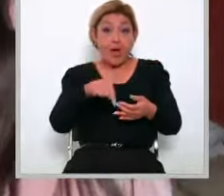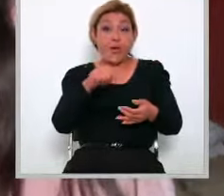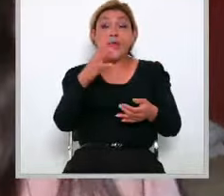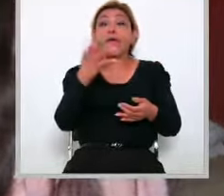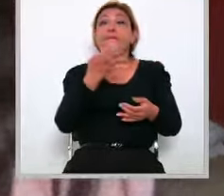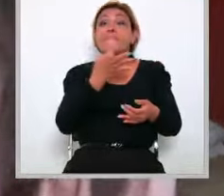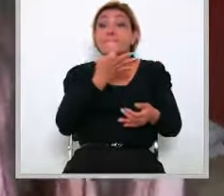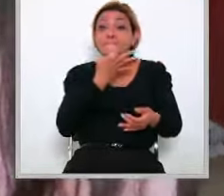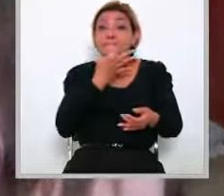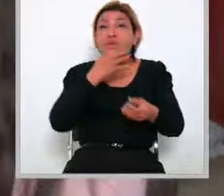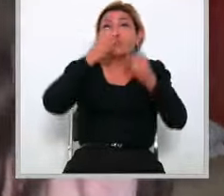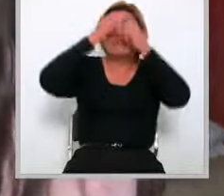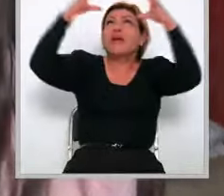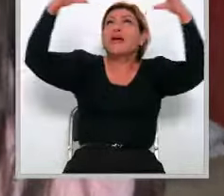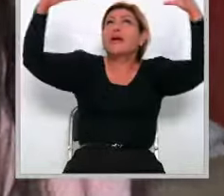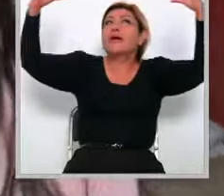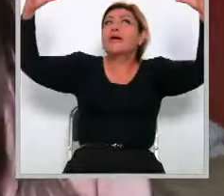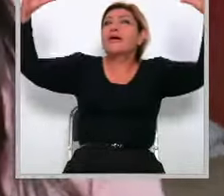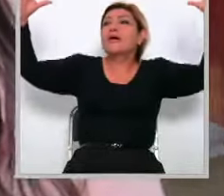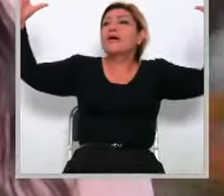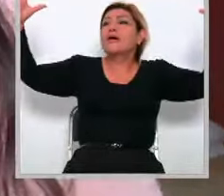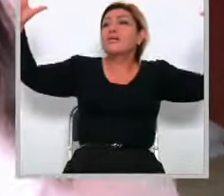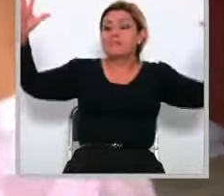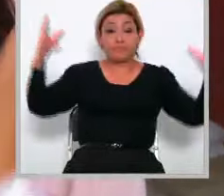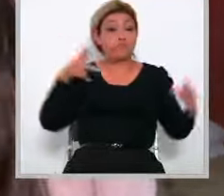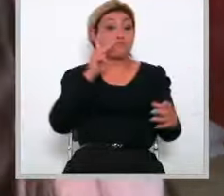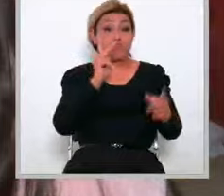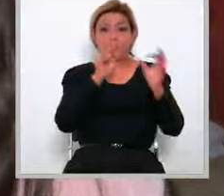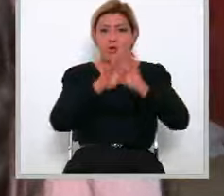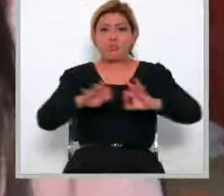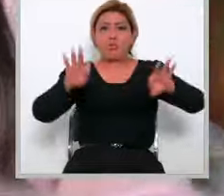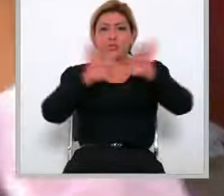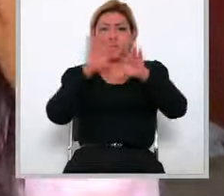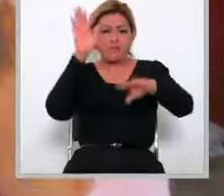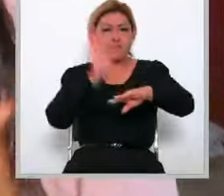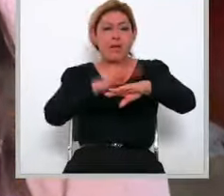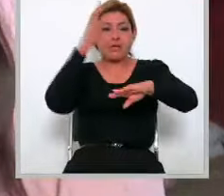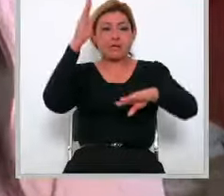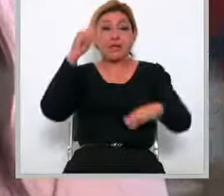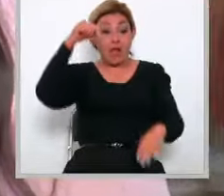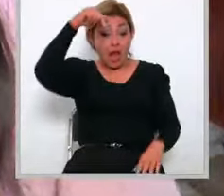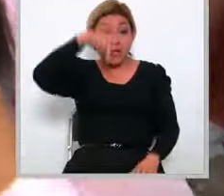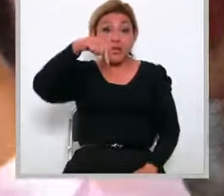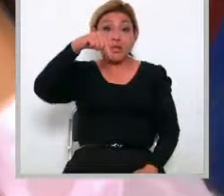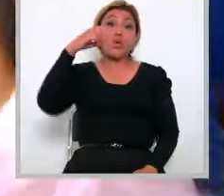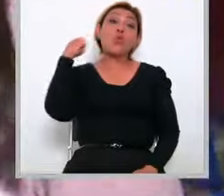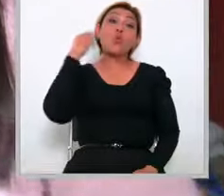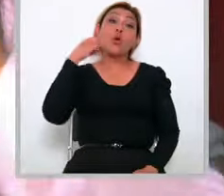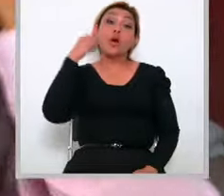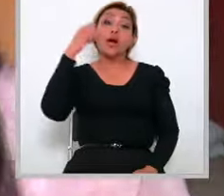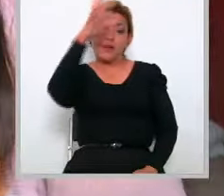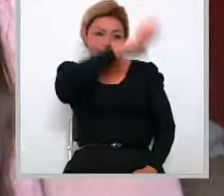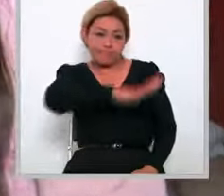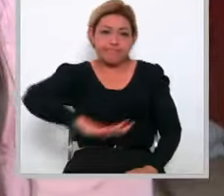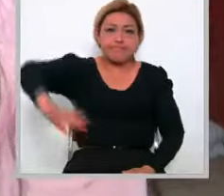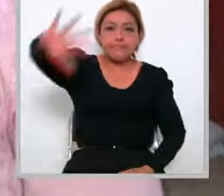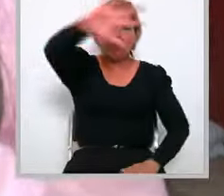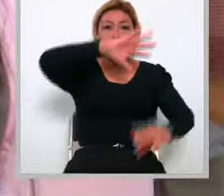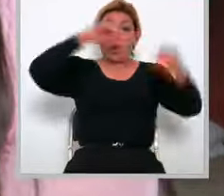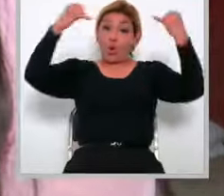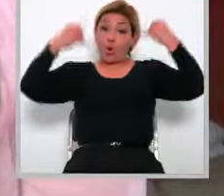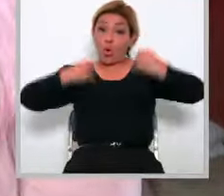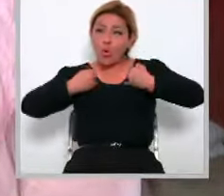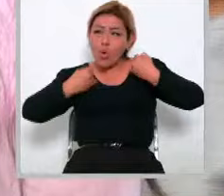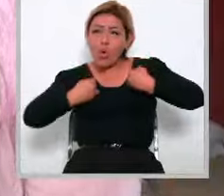de Oaxaca conozcan sus derechos, que logren identificarlo y que cuando ellos sufren alguna